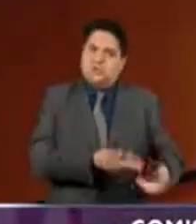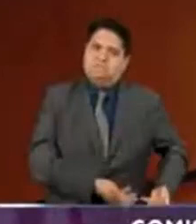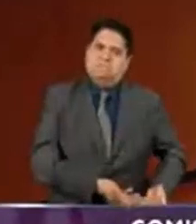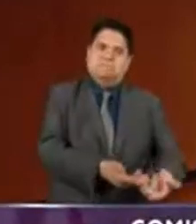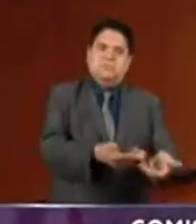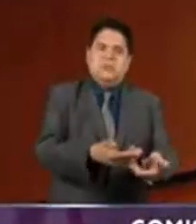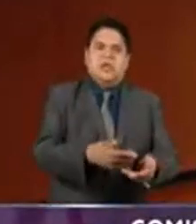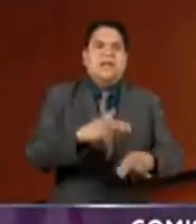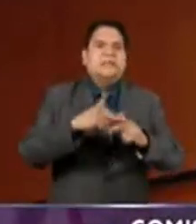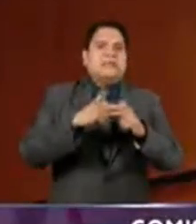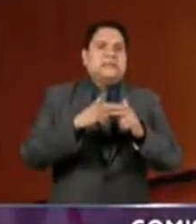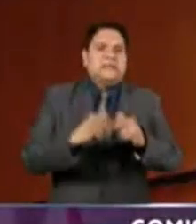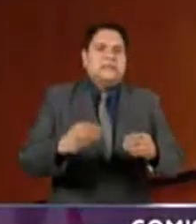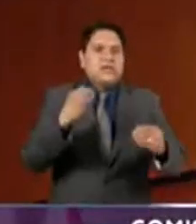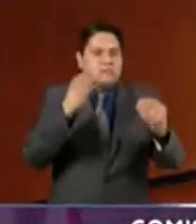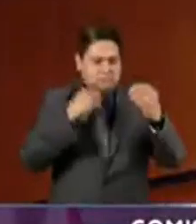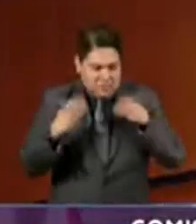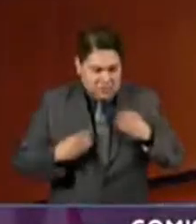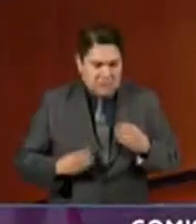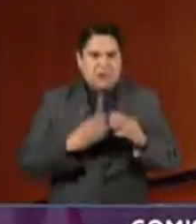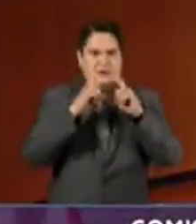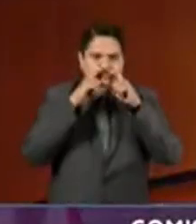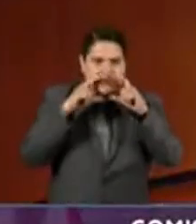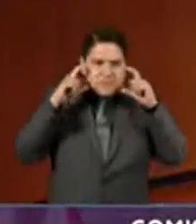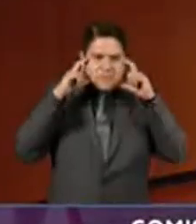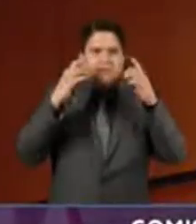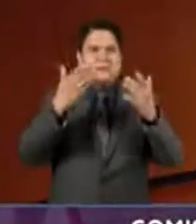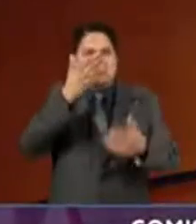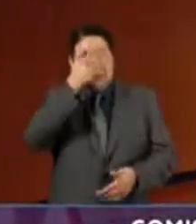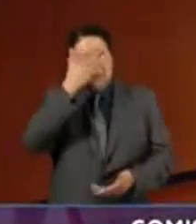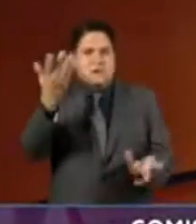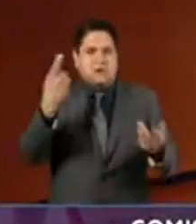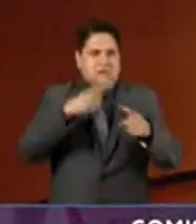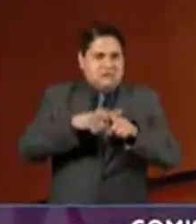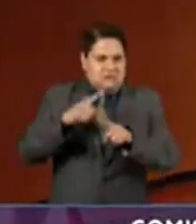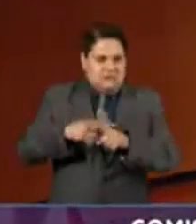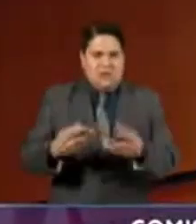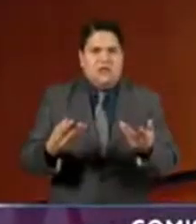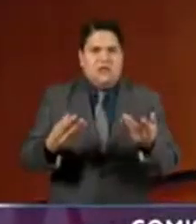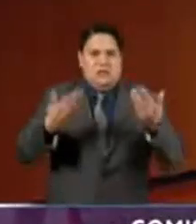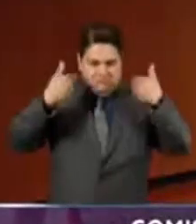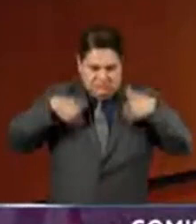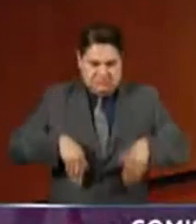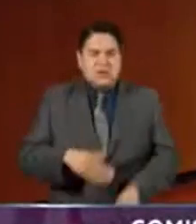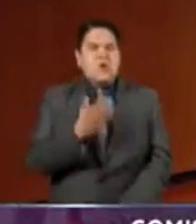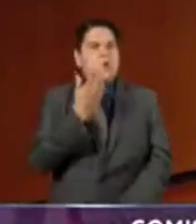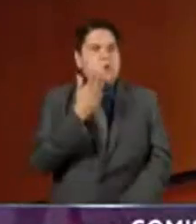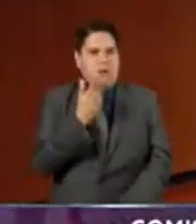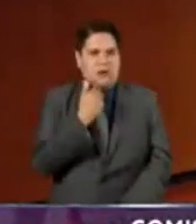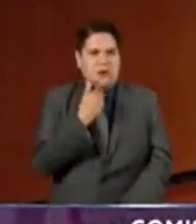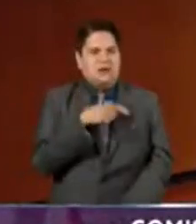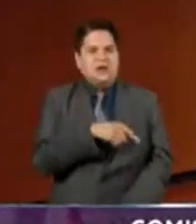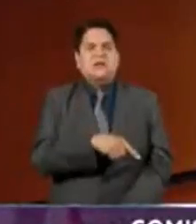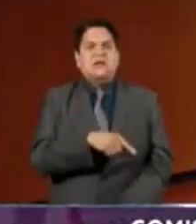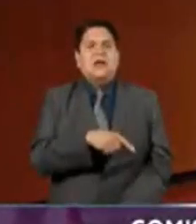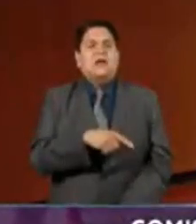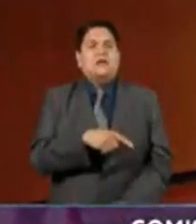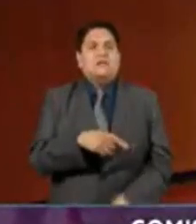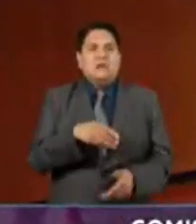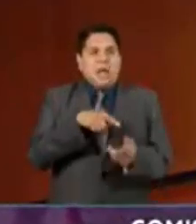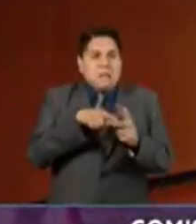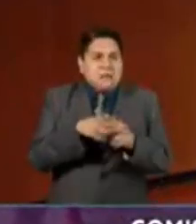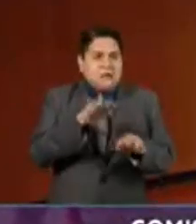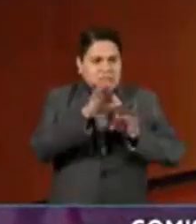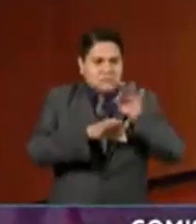protección, medicamentos e instrumentos médicos, donde la compra de estos inició 24 días después del